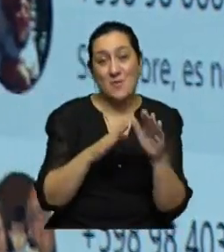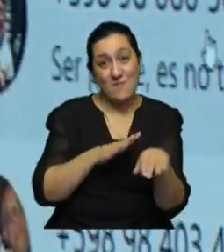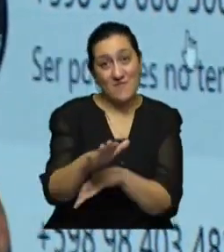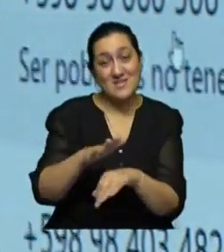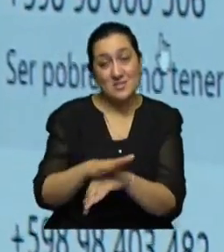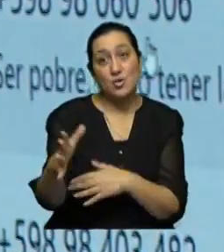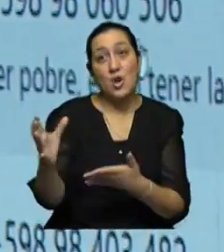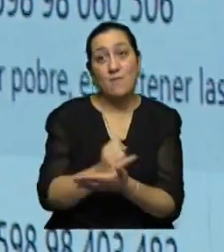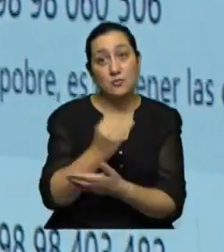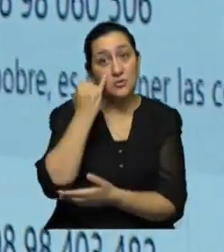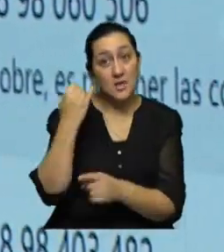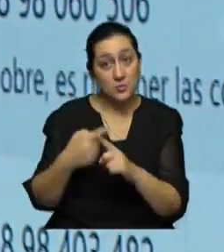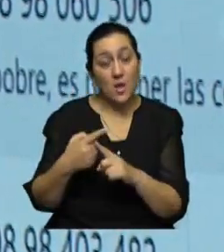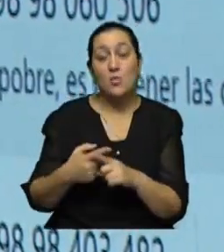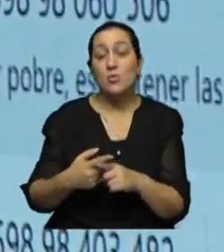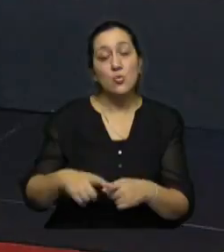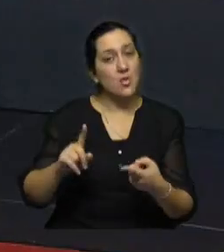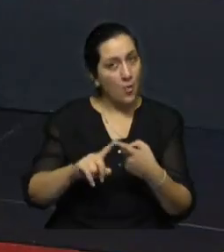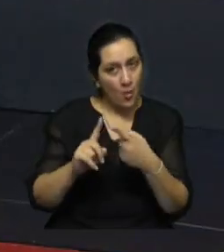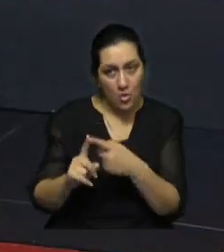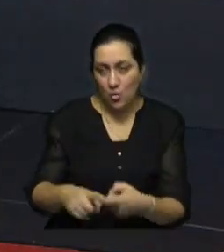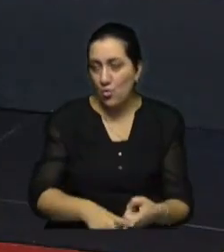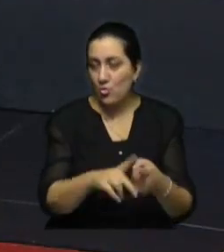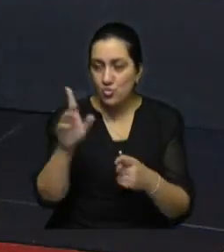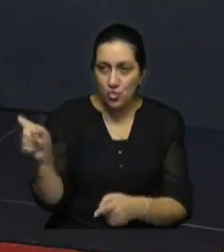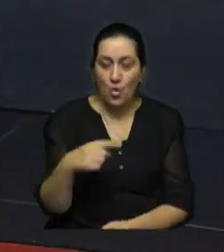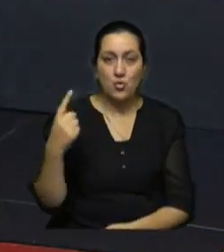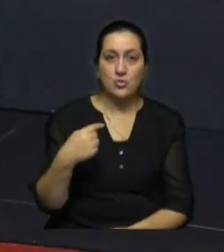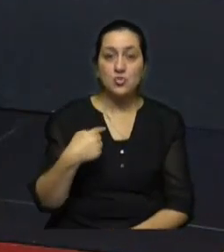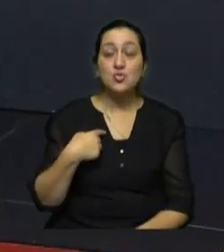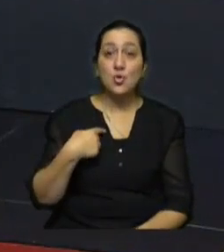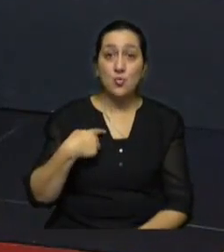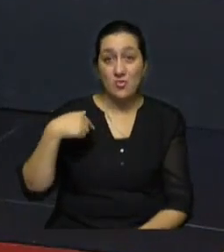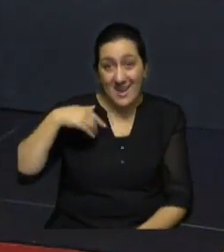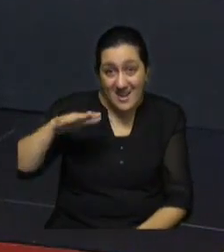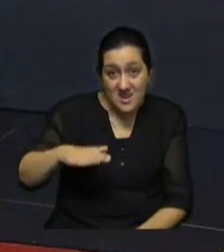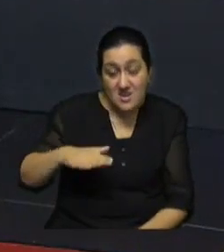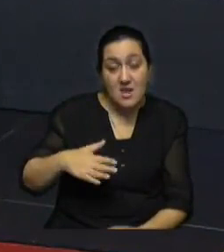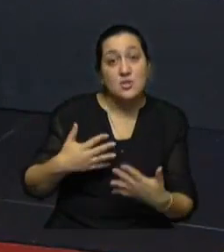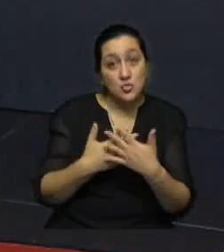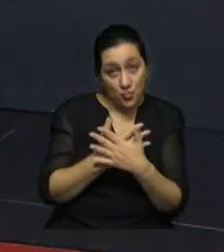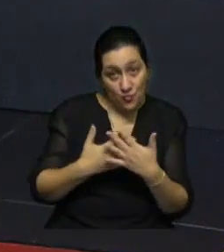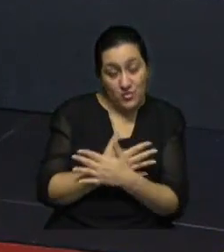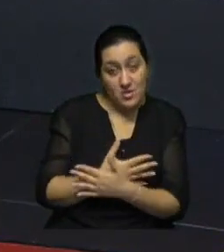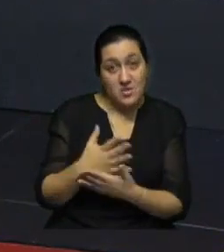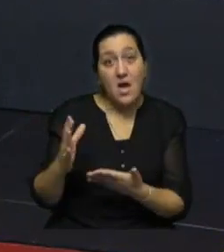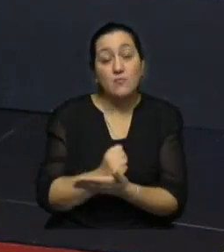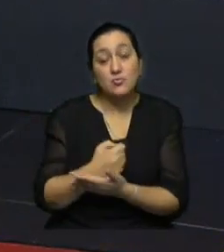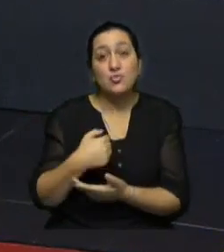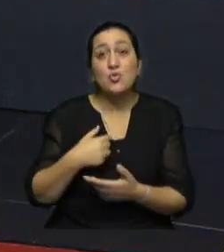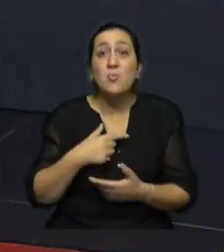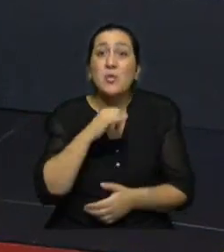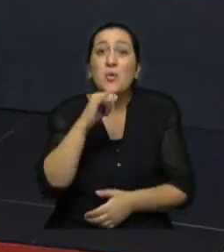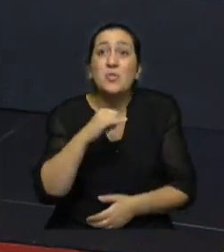abuso sexual. Estoy de acuerdo con todo lo que han dicho. Yo, siendo niña, sufrí de abuso. Lo pude decir siendo una persona